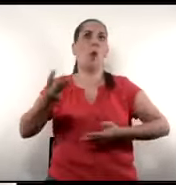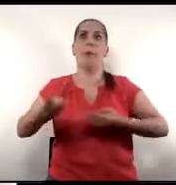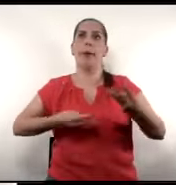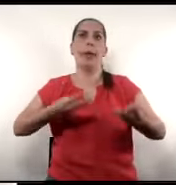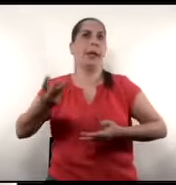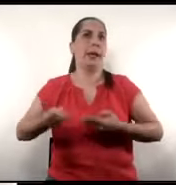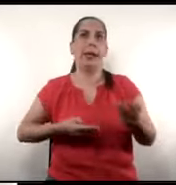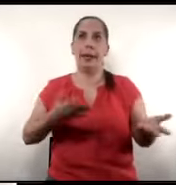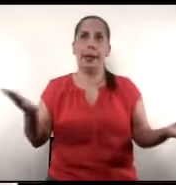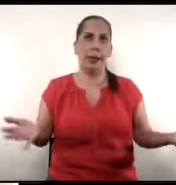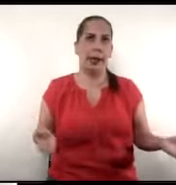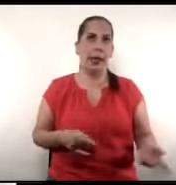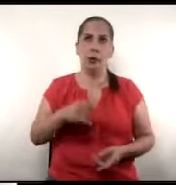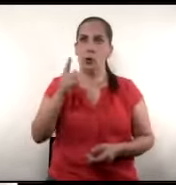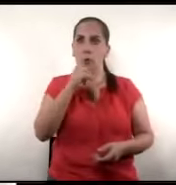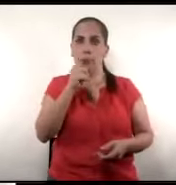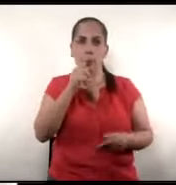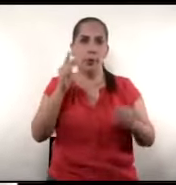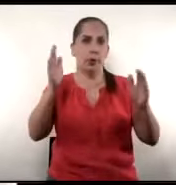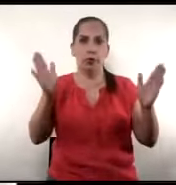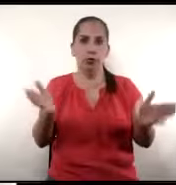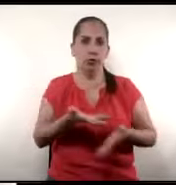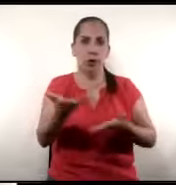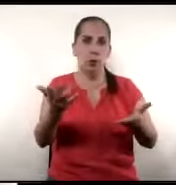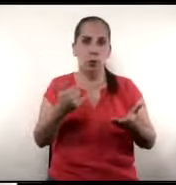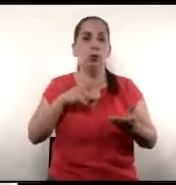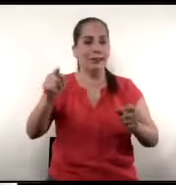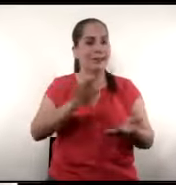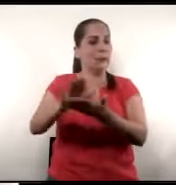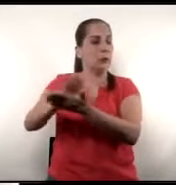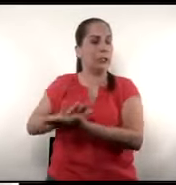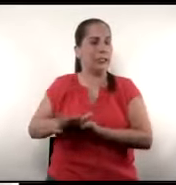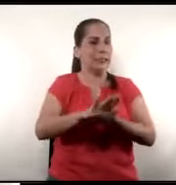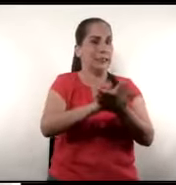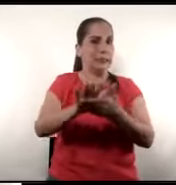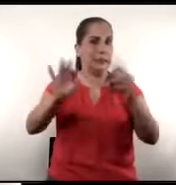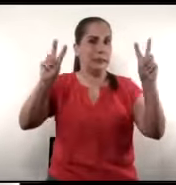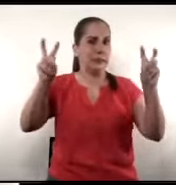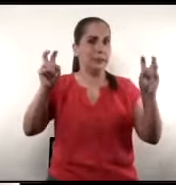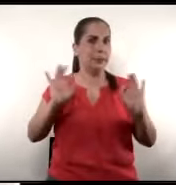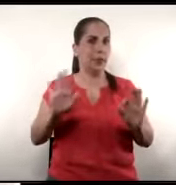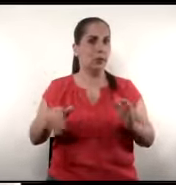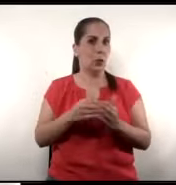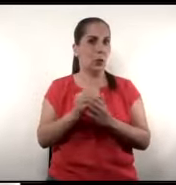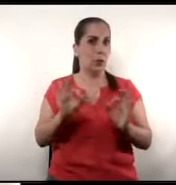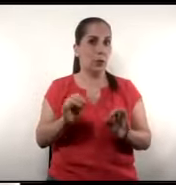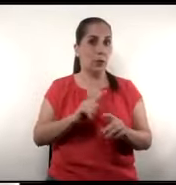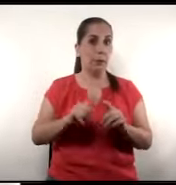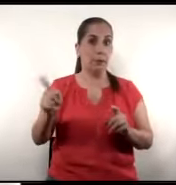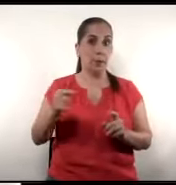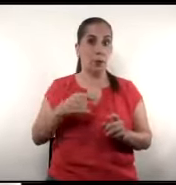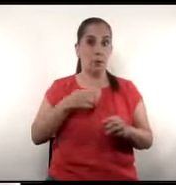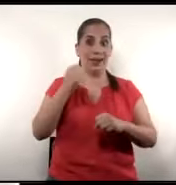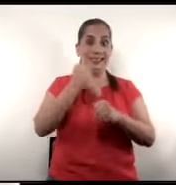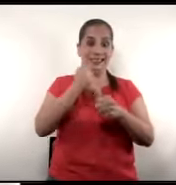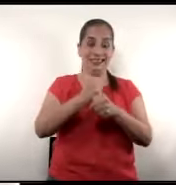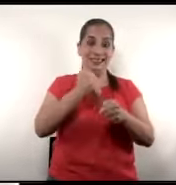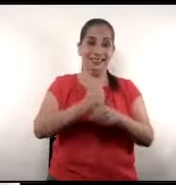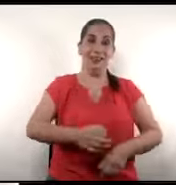cielo abierto. Había que meter seguridad para limpiar eso. Pero para las obras necesarias